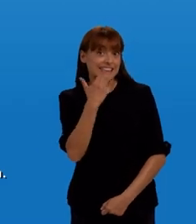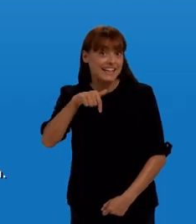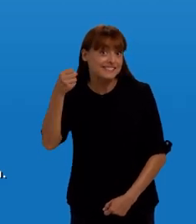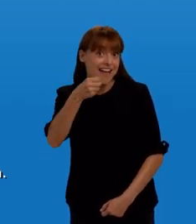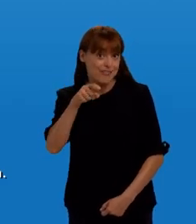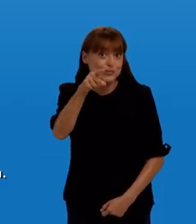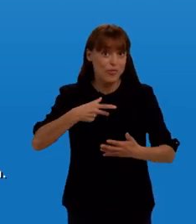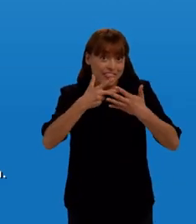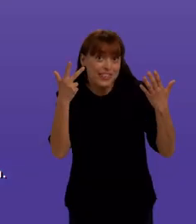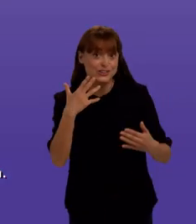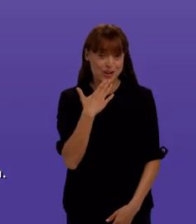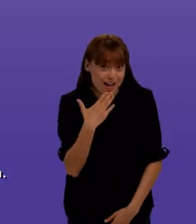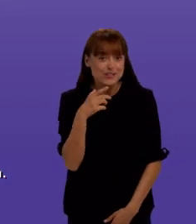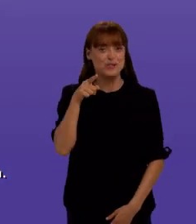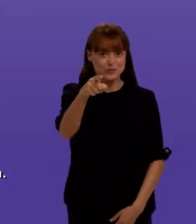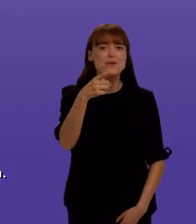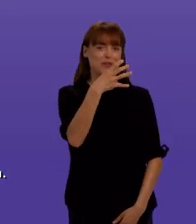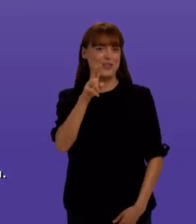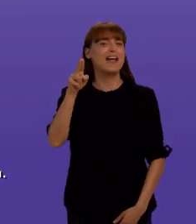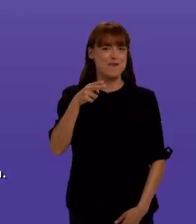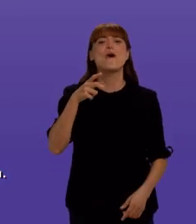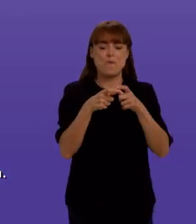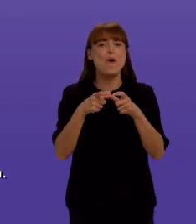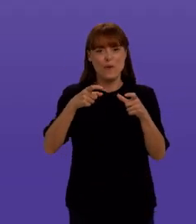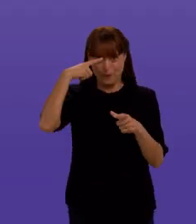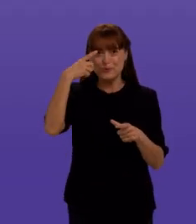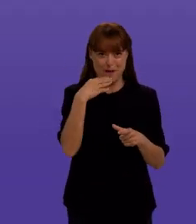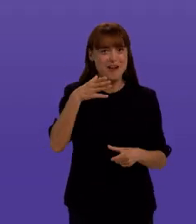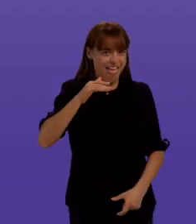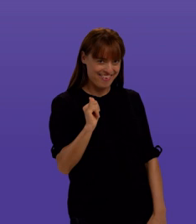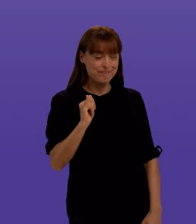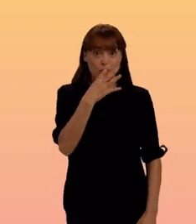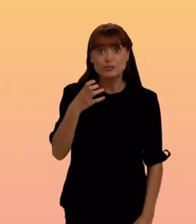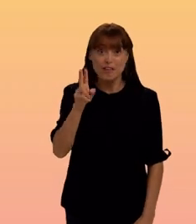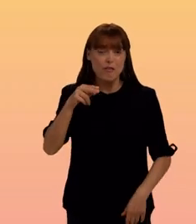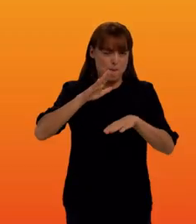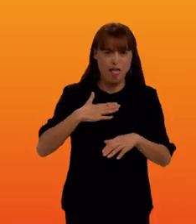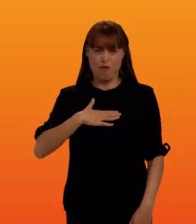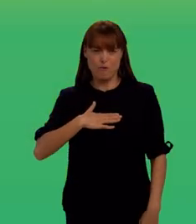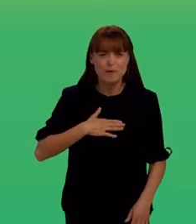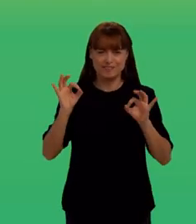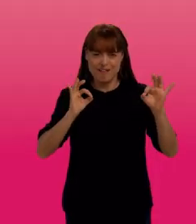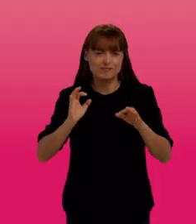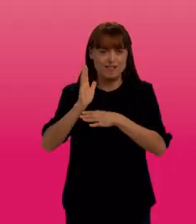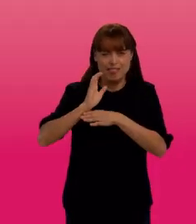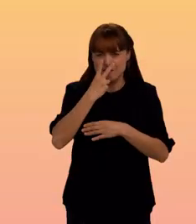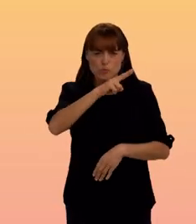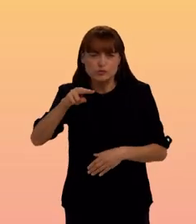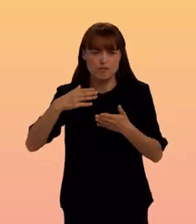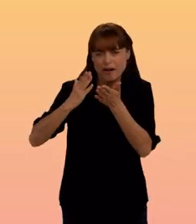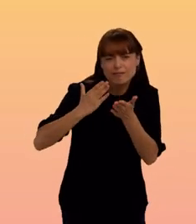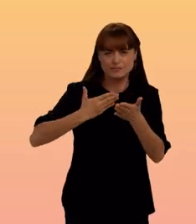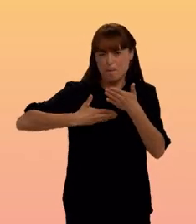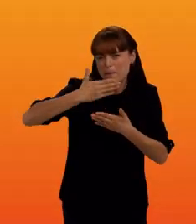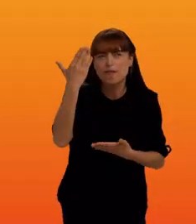si este año cumples 18 tienes los 400 pavos del Bono cultural joven 400 euros para ópera teatro cine museos libros prensa